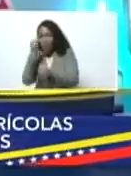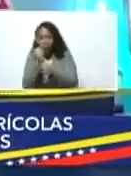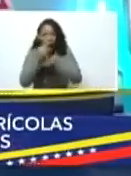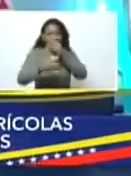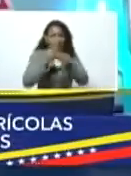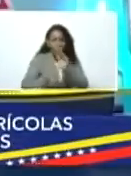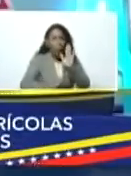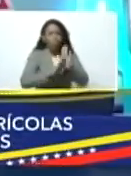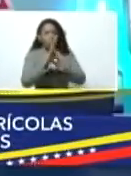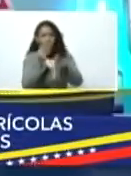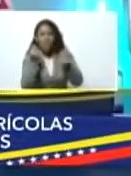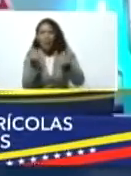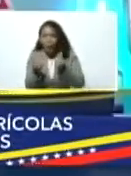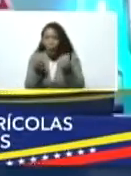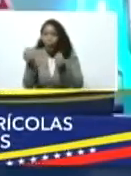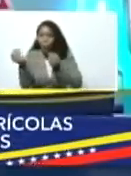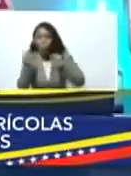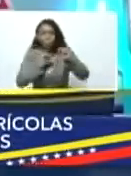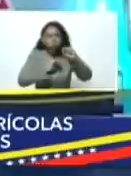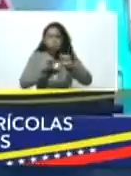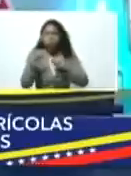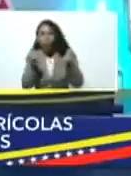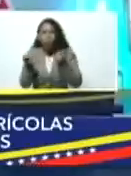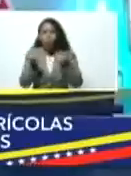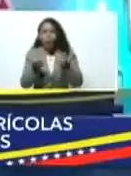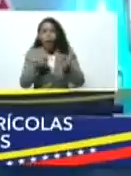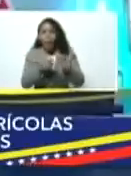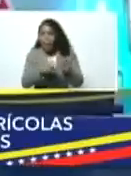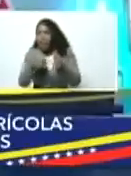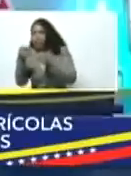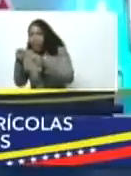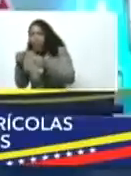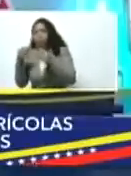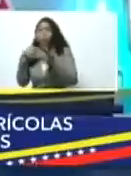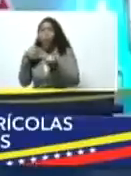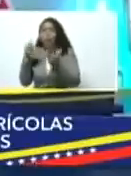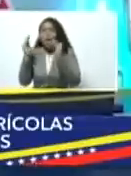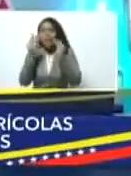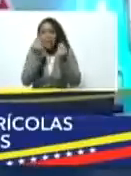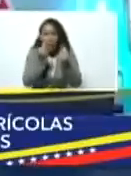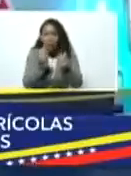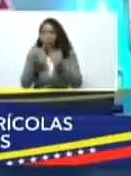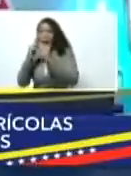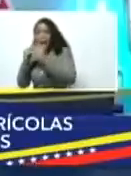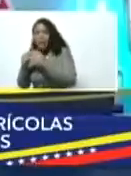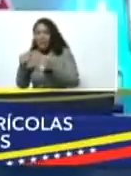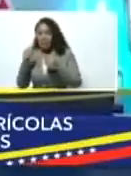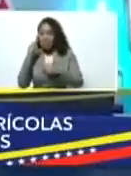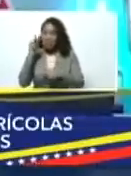generando empleo, llevando la platica para la casa. ¿Ah? Uno se alegra.